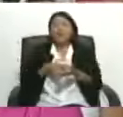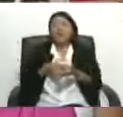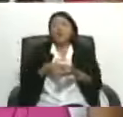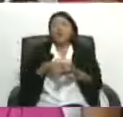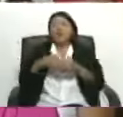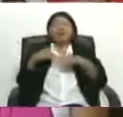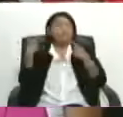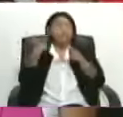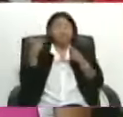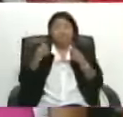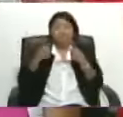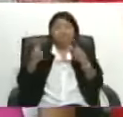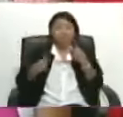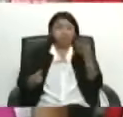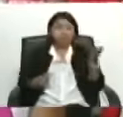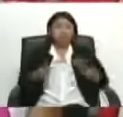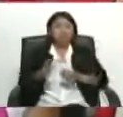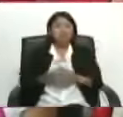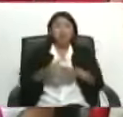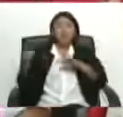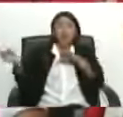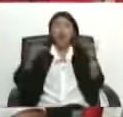magnicidio, guarimba,